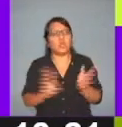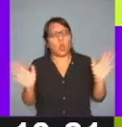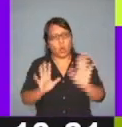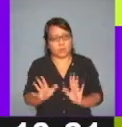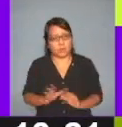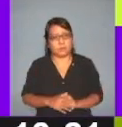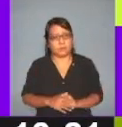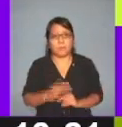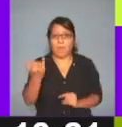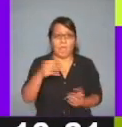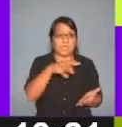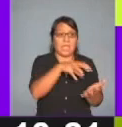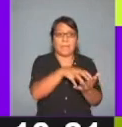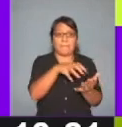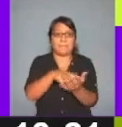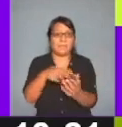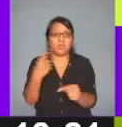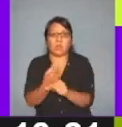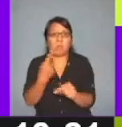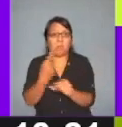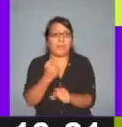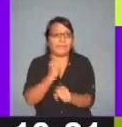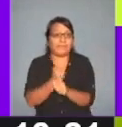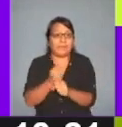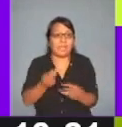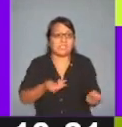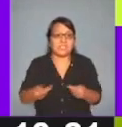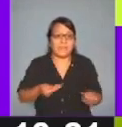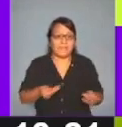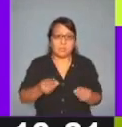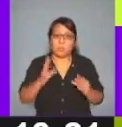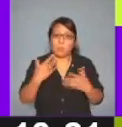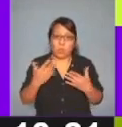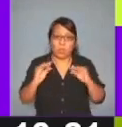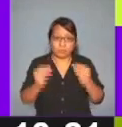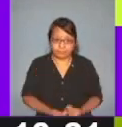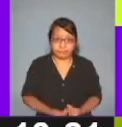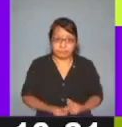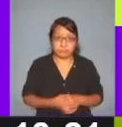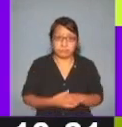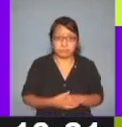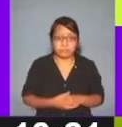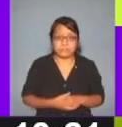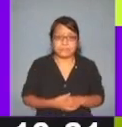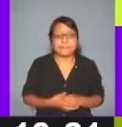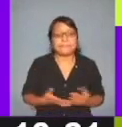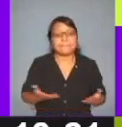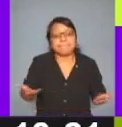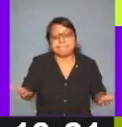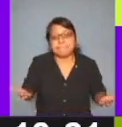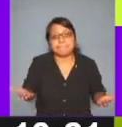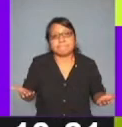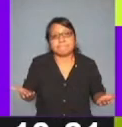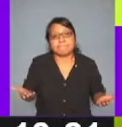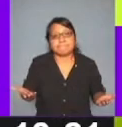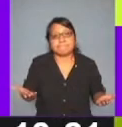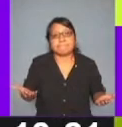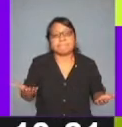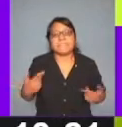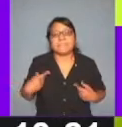de este suba seguir soportando algunos servicios es así eso eh A ver es indispensable